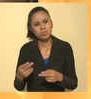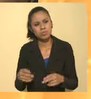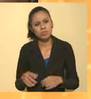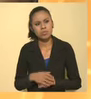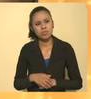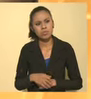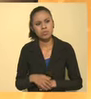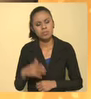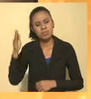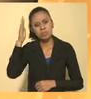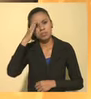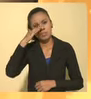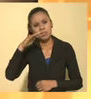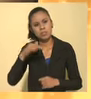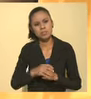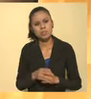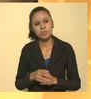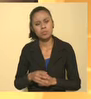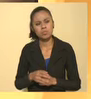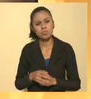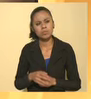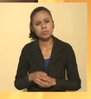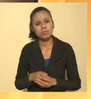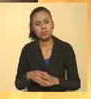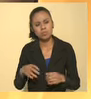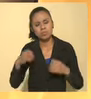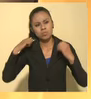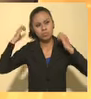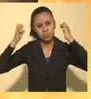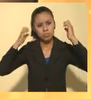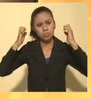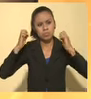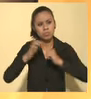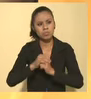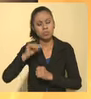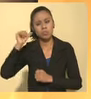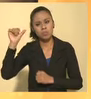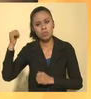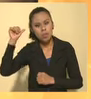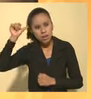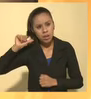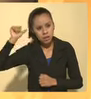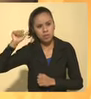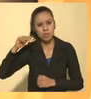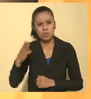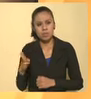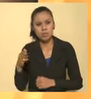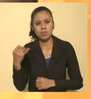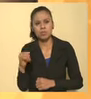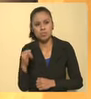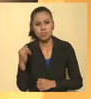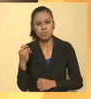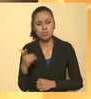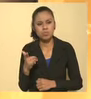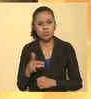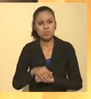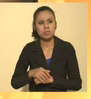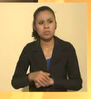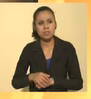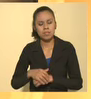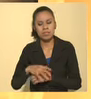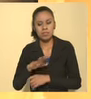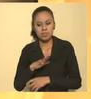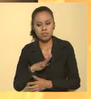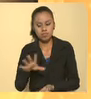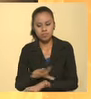cíclico, sabemos perfectamente la curva de los eventos. Sí. Y abril, mayo, junio es la temporada de novias, de bodas, de